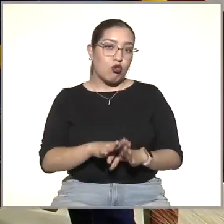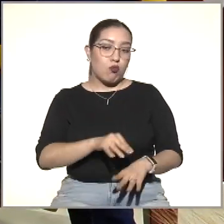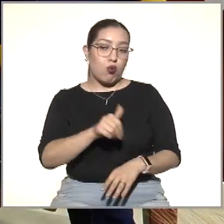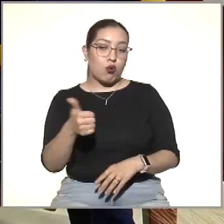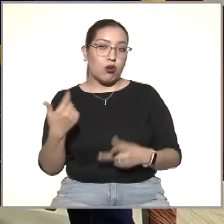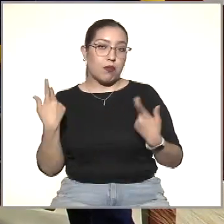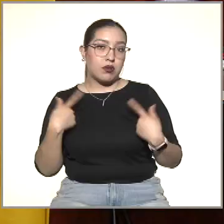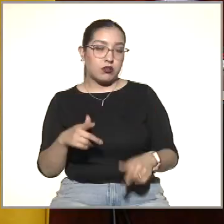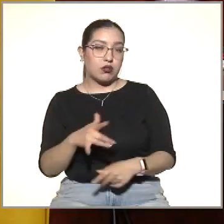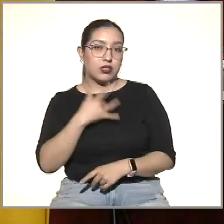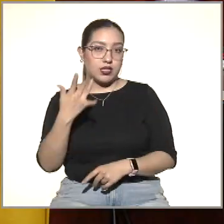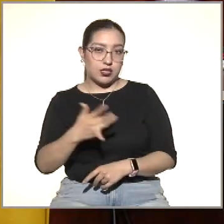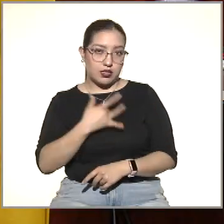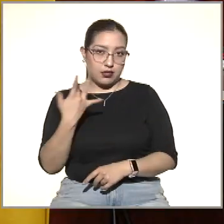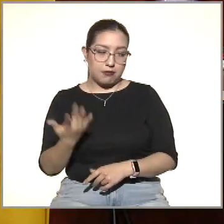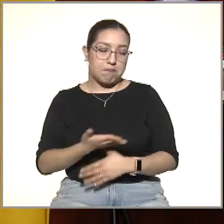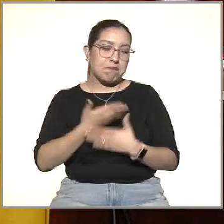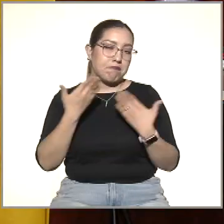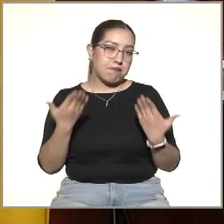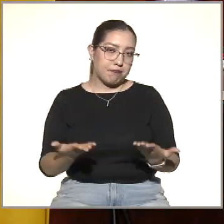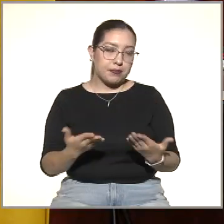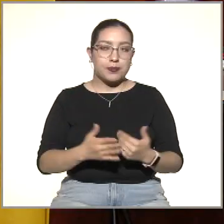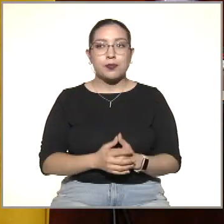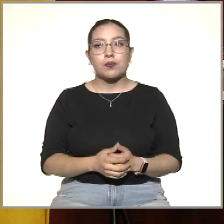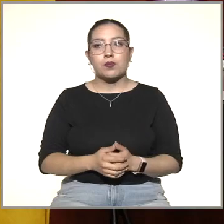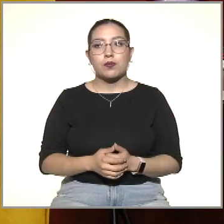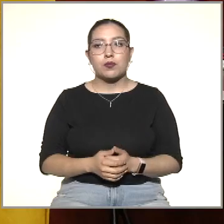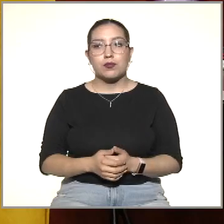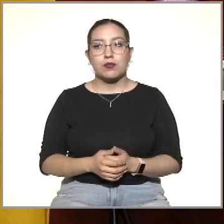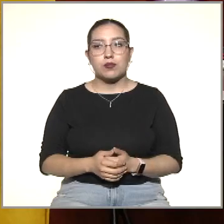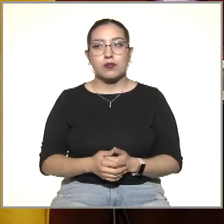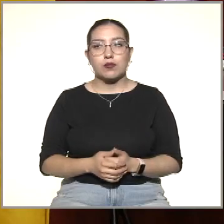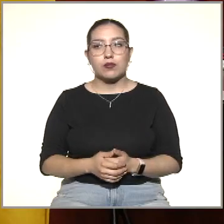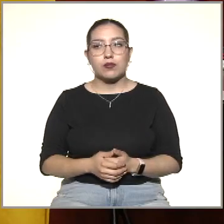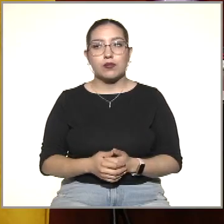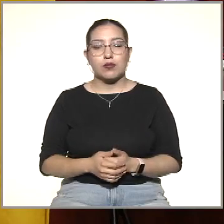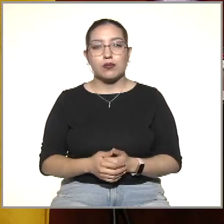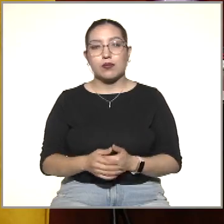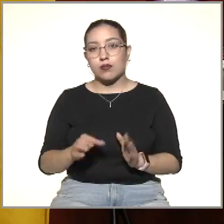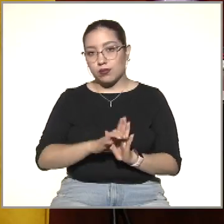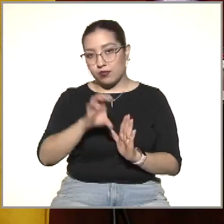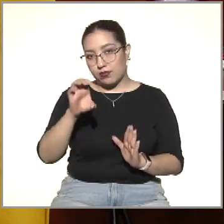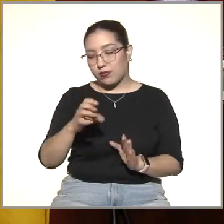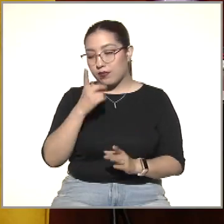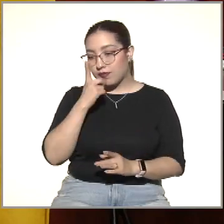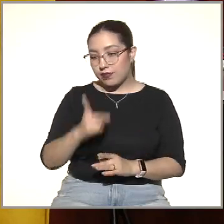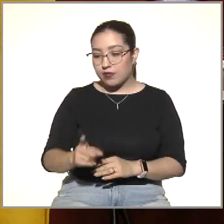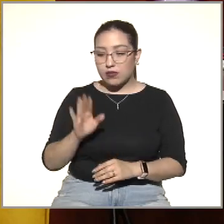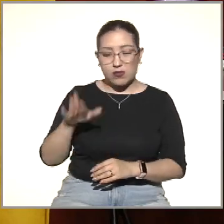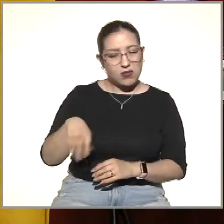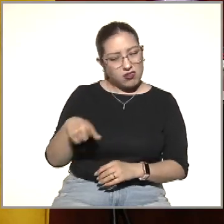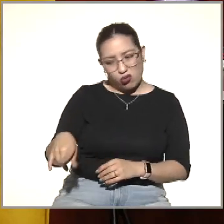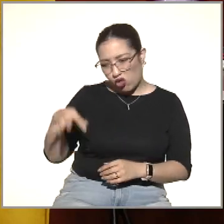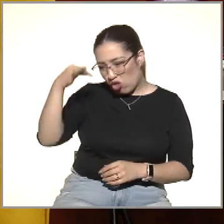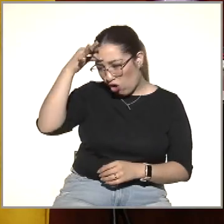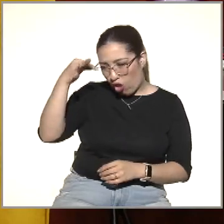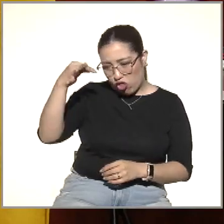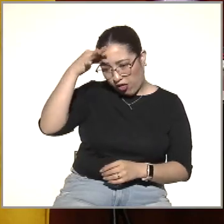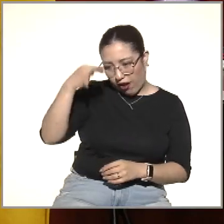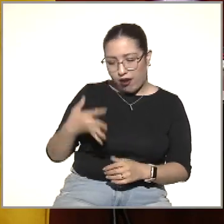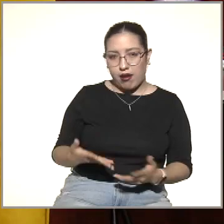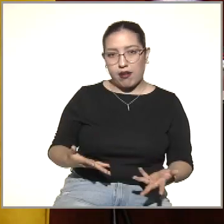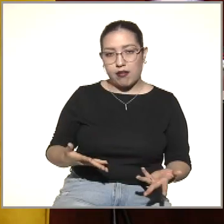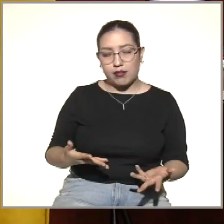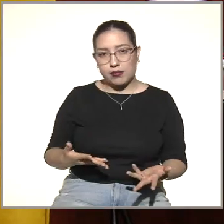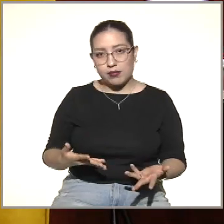los demás. Entonces, no es tanto que le digan a una persona, qué tonta eres por haber hecho esto,